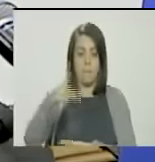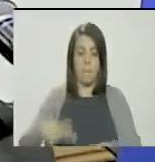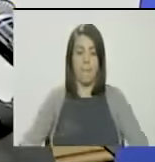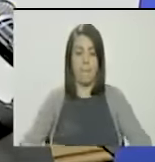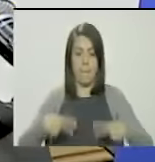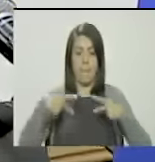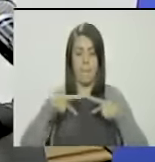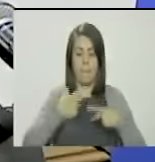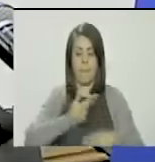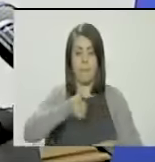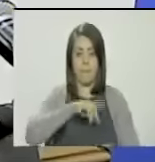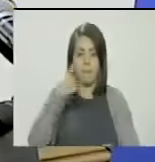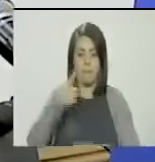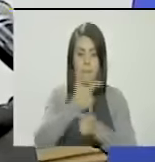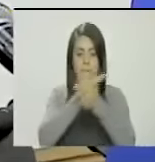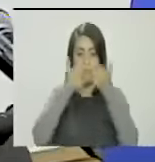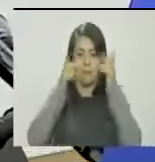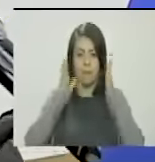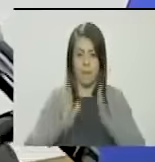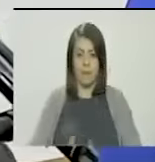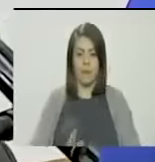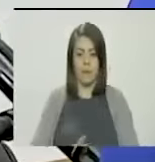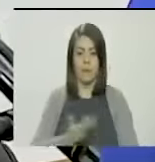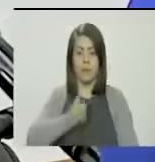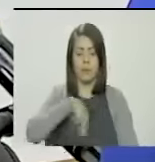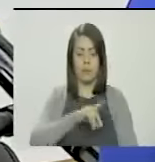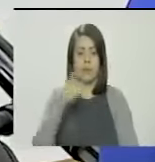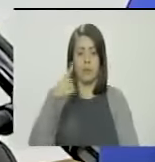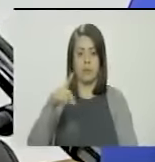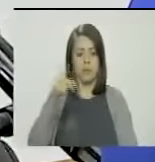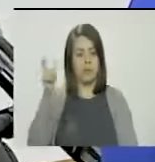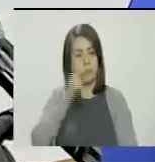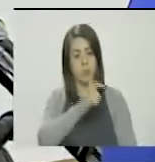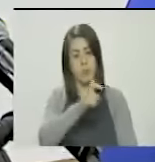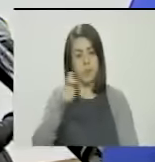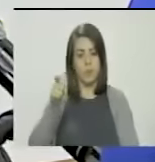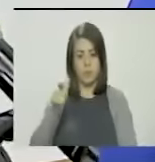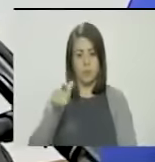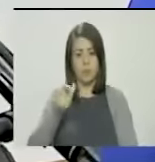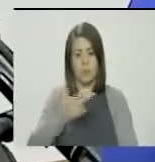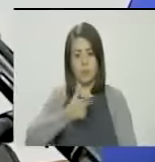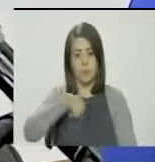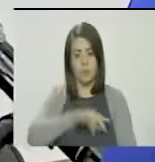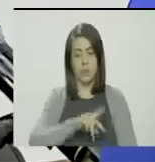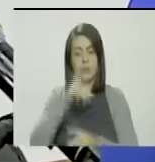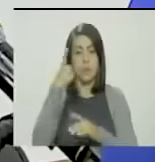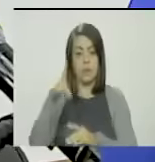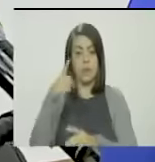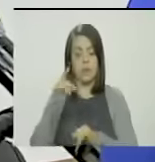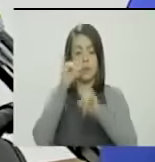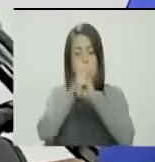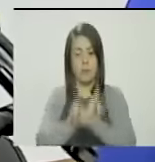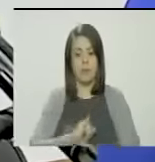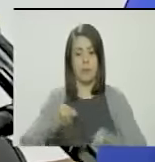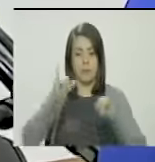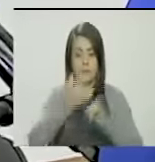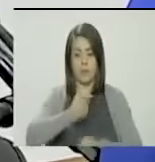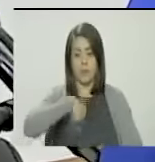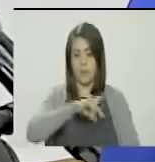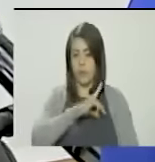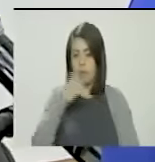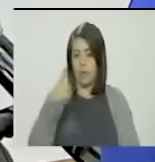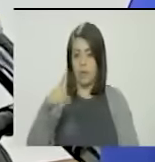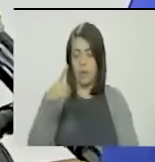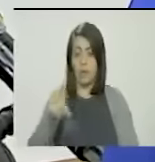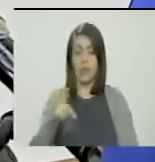vida, por nuestro derecho a la libertad, por nuestro derecho a la soberanía, por nuestro derecho a la independencia, por nuestro